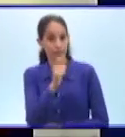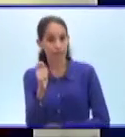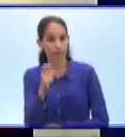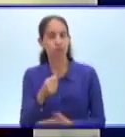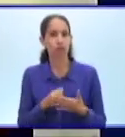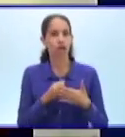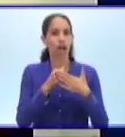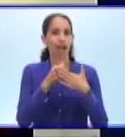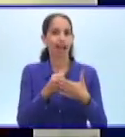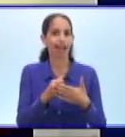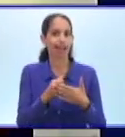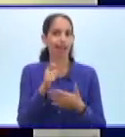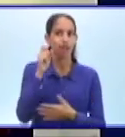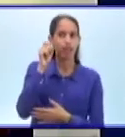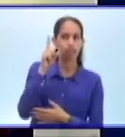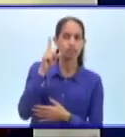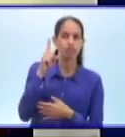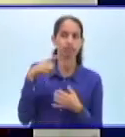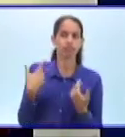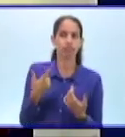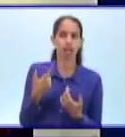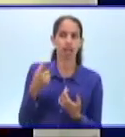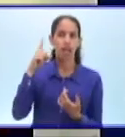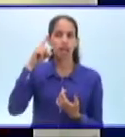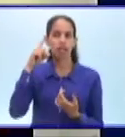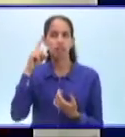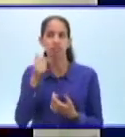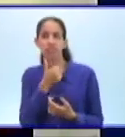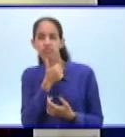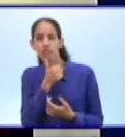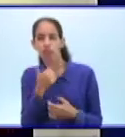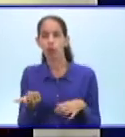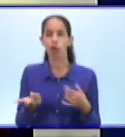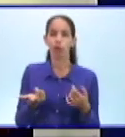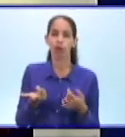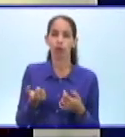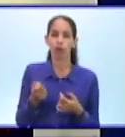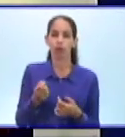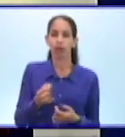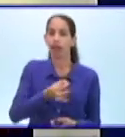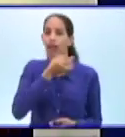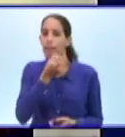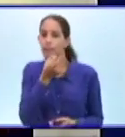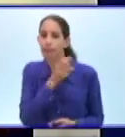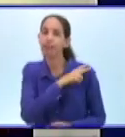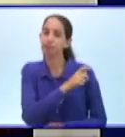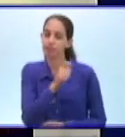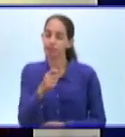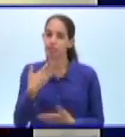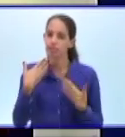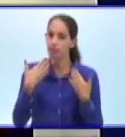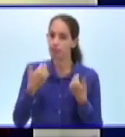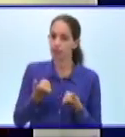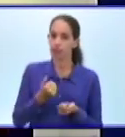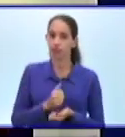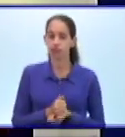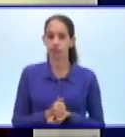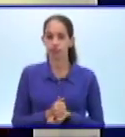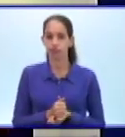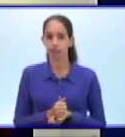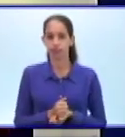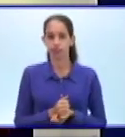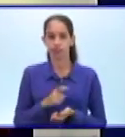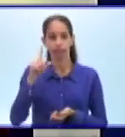que el maestro les dé alguna sugerencia para lograr mayor calidad, porque recuerden que la clase